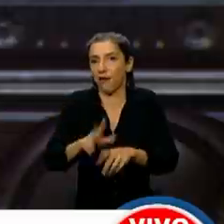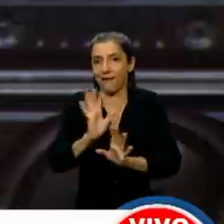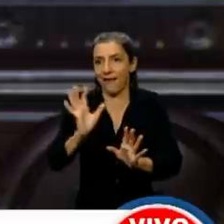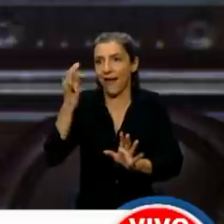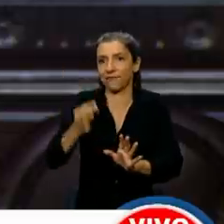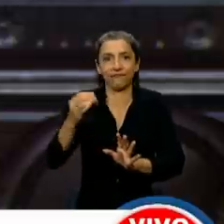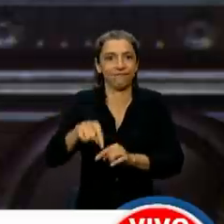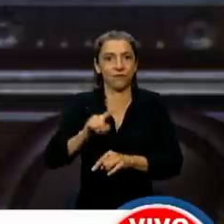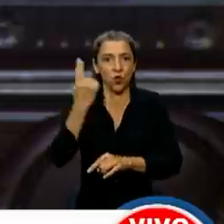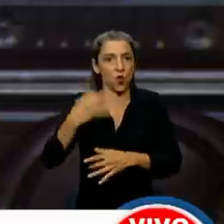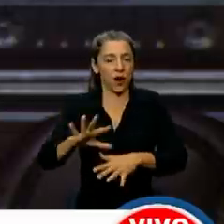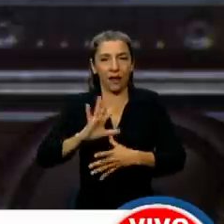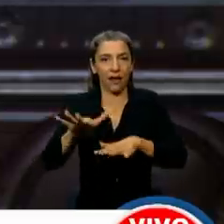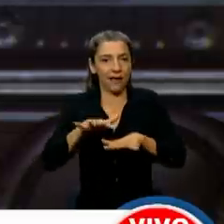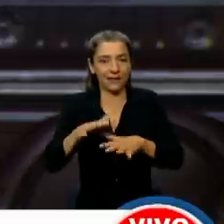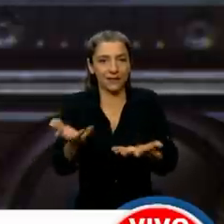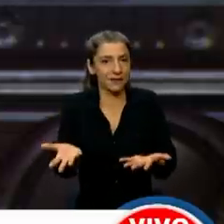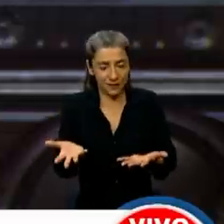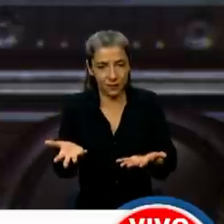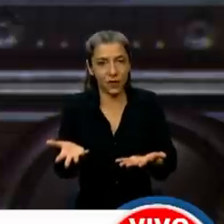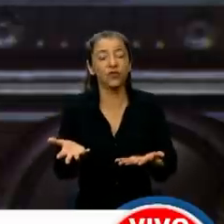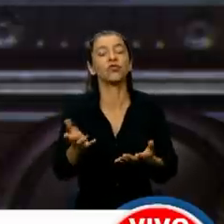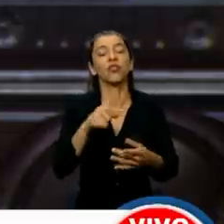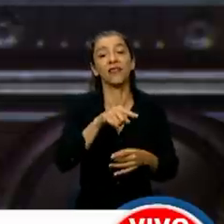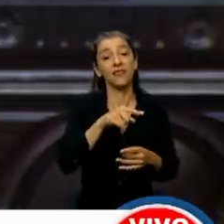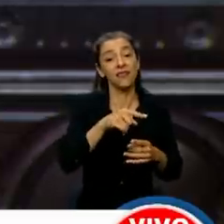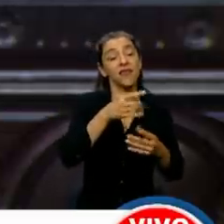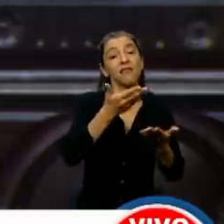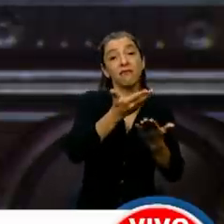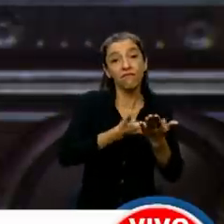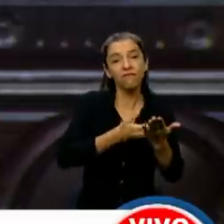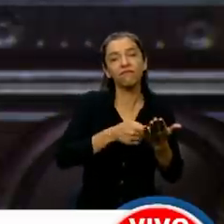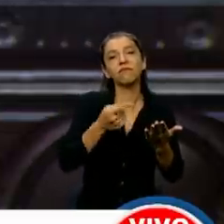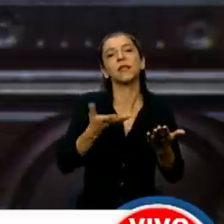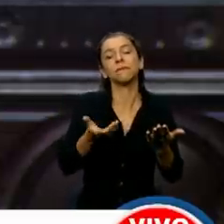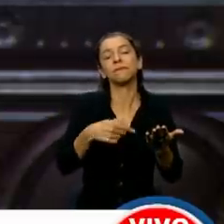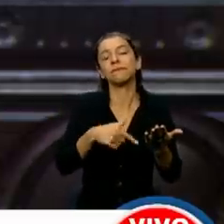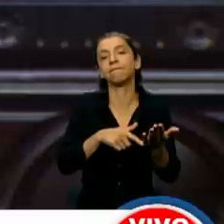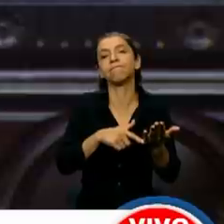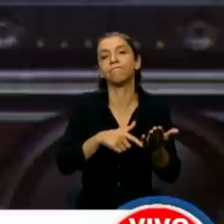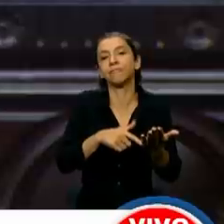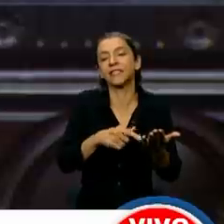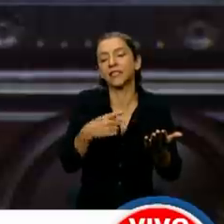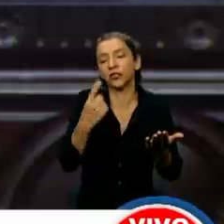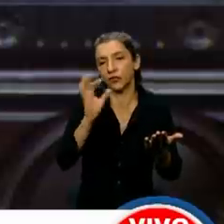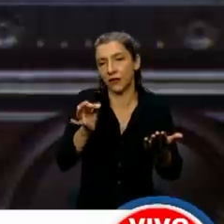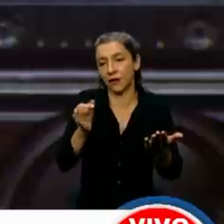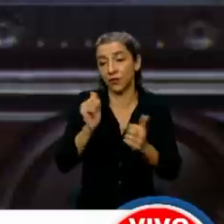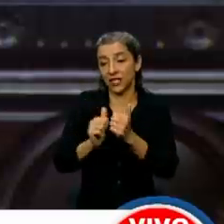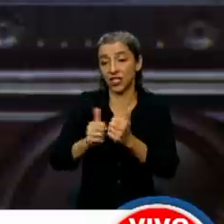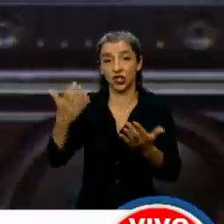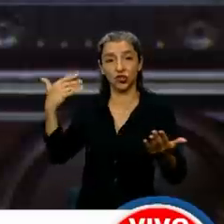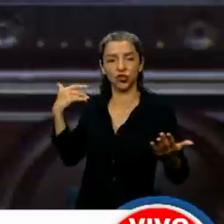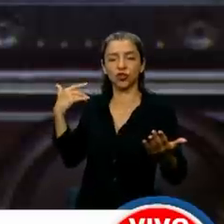respuesta a dos grandes como se dijo también anteriormente crisis que nos golpearon profundamente a todos los